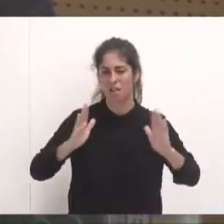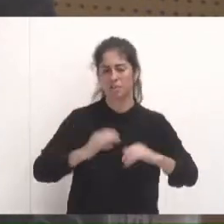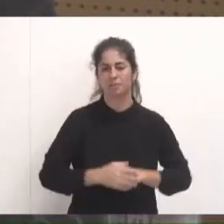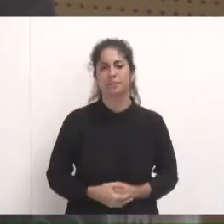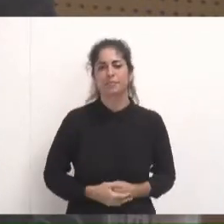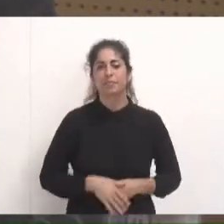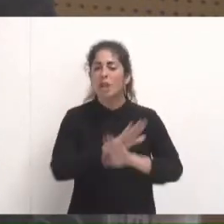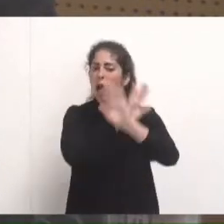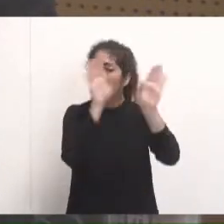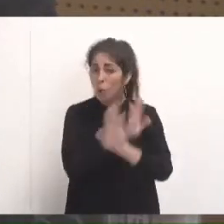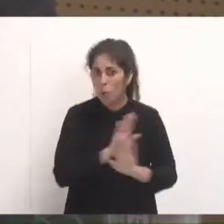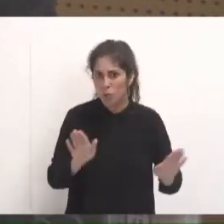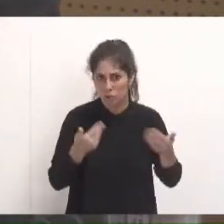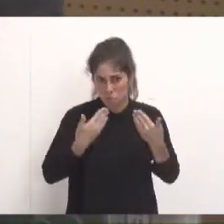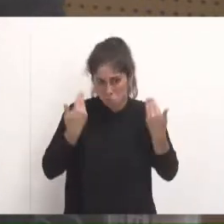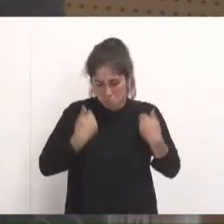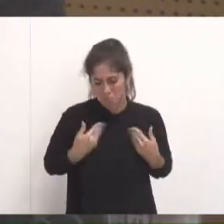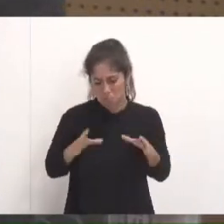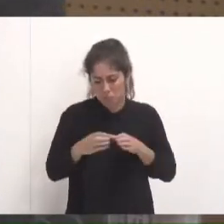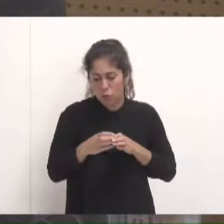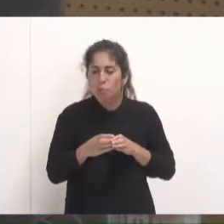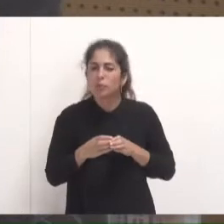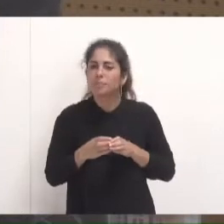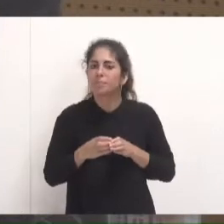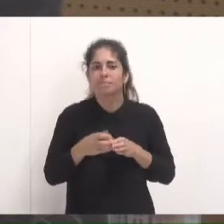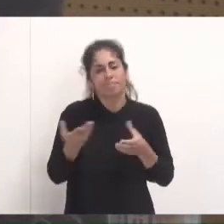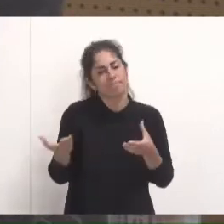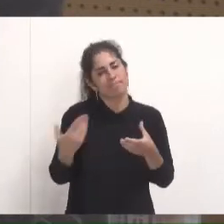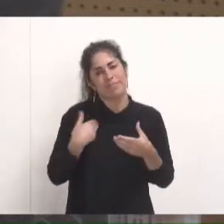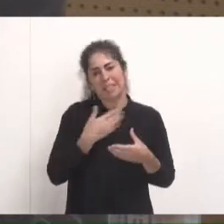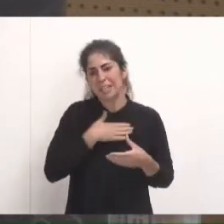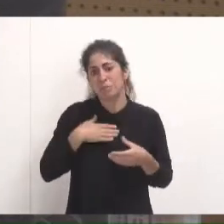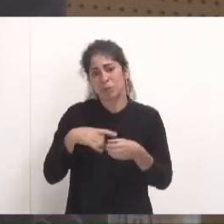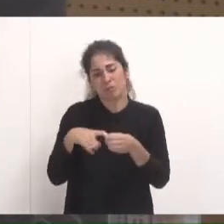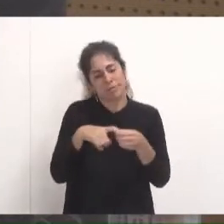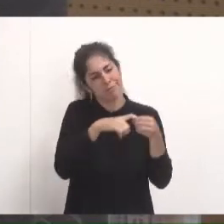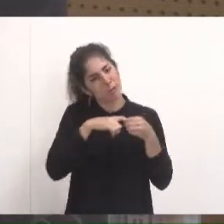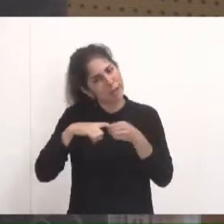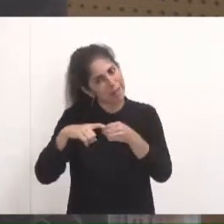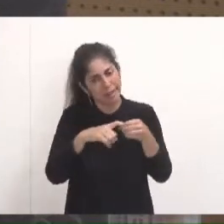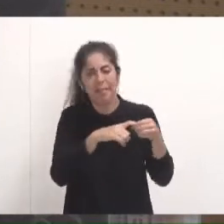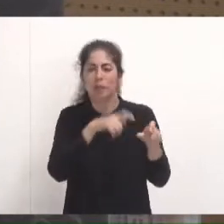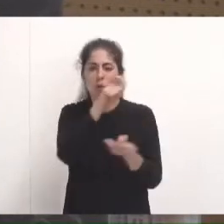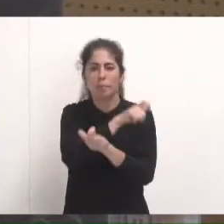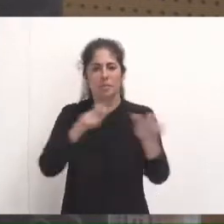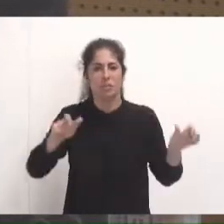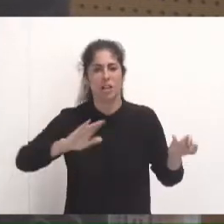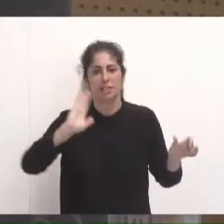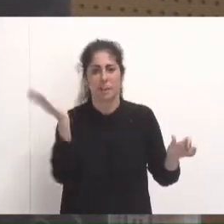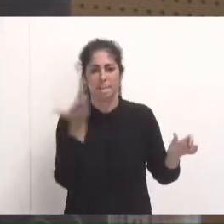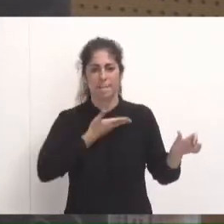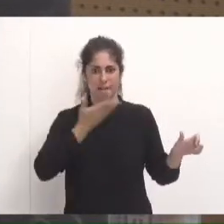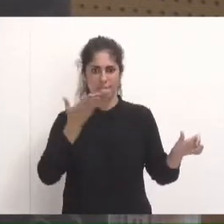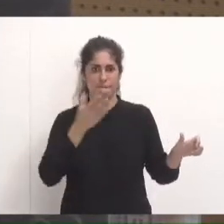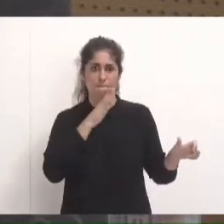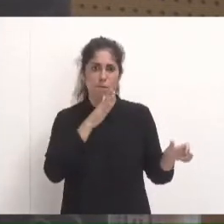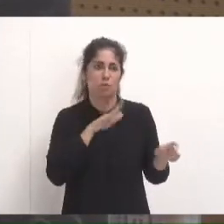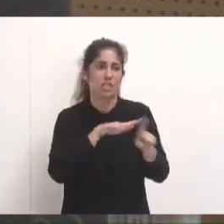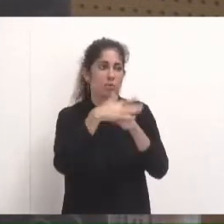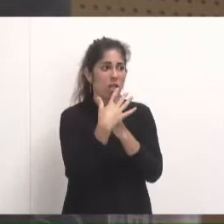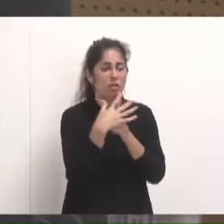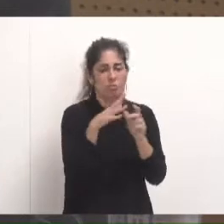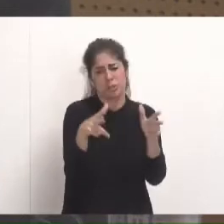podemos menos que expresar la solidaridad con todas las personas afectadas que lo están pasando muy mal, personas de distinta condición social,